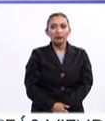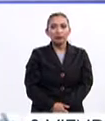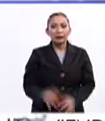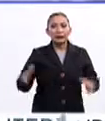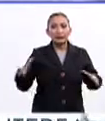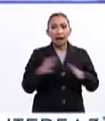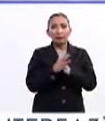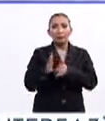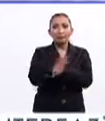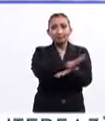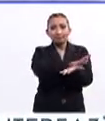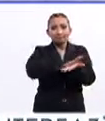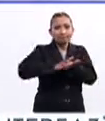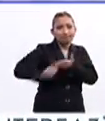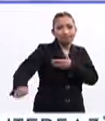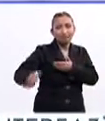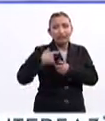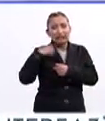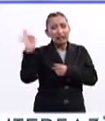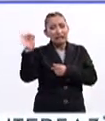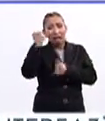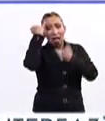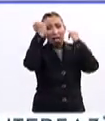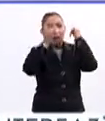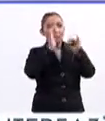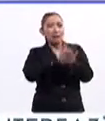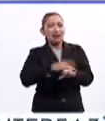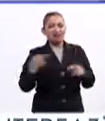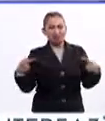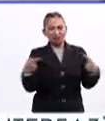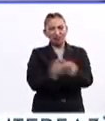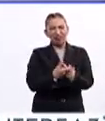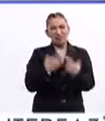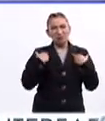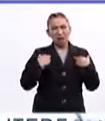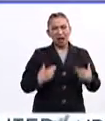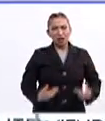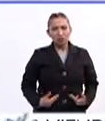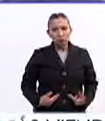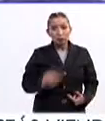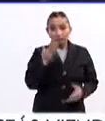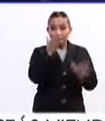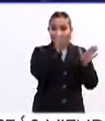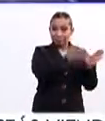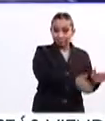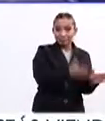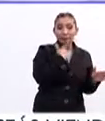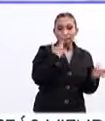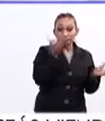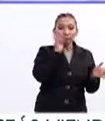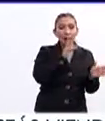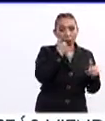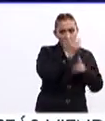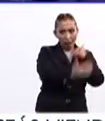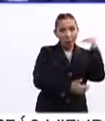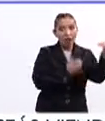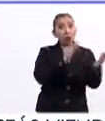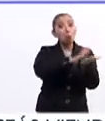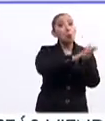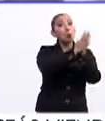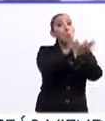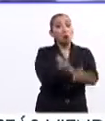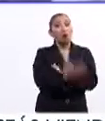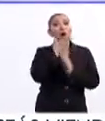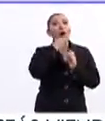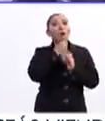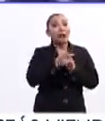Las armas de destrucción masiva son quizá la creación más contradictoria de la humanidad. Por una parte, son muestra del avance y evolución que ha